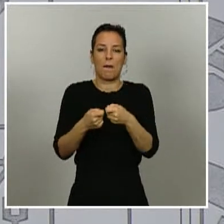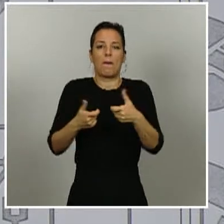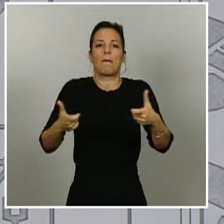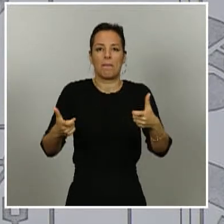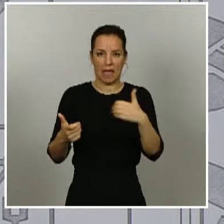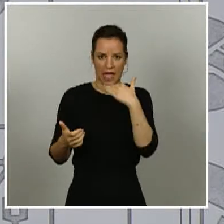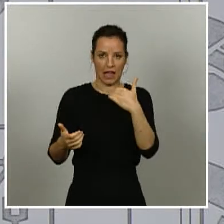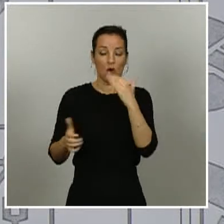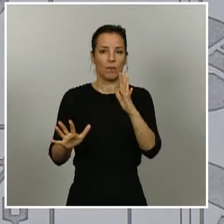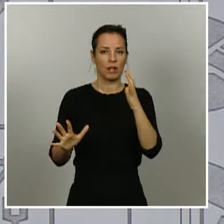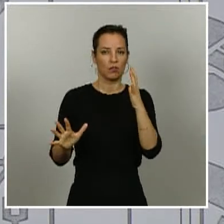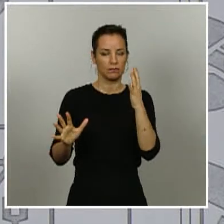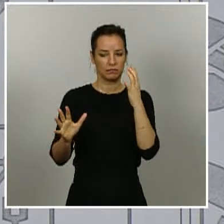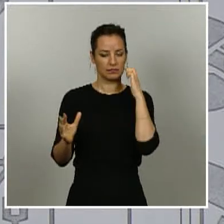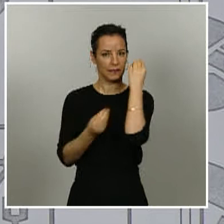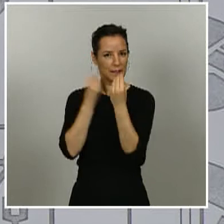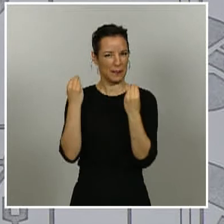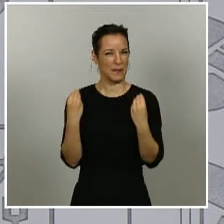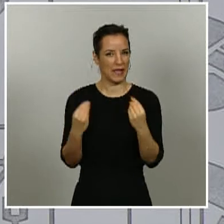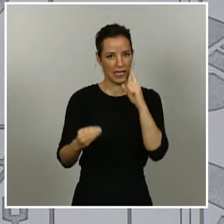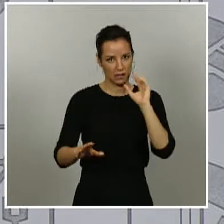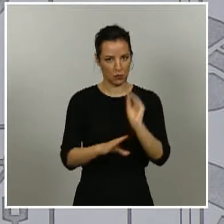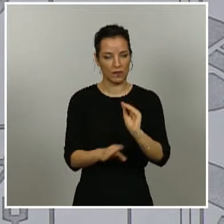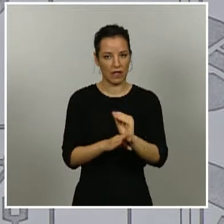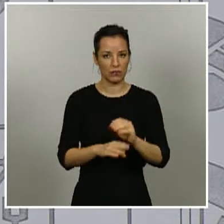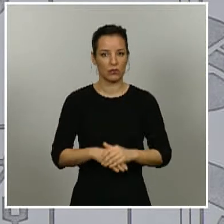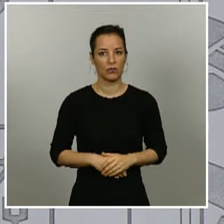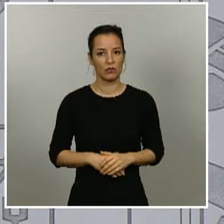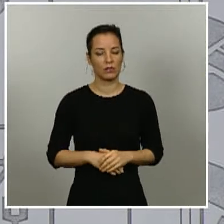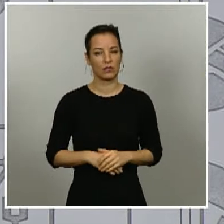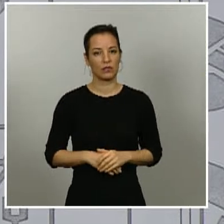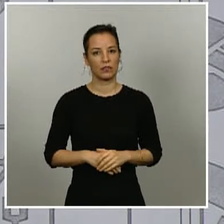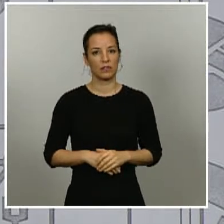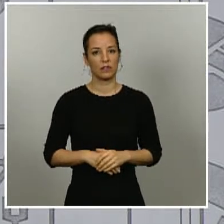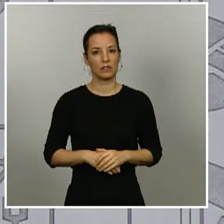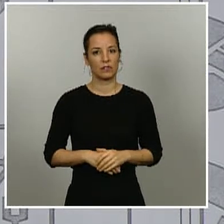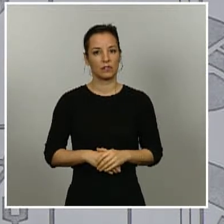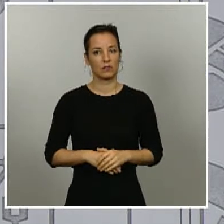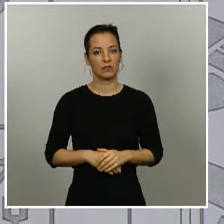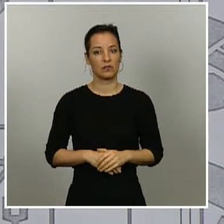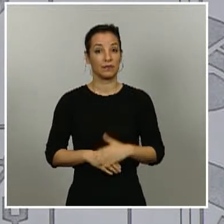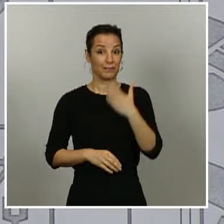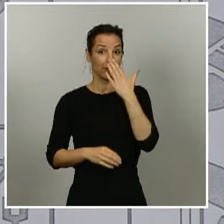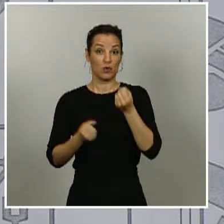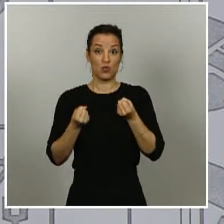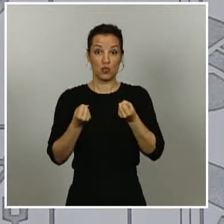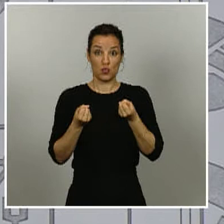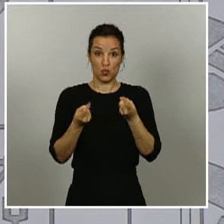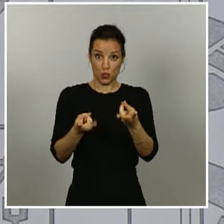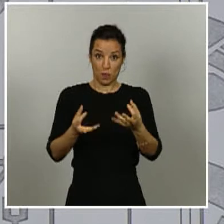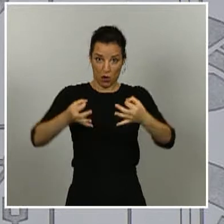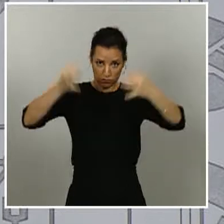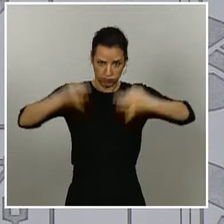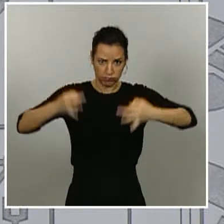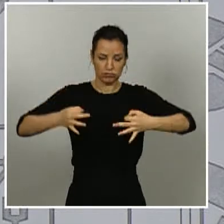mucho cuidado. También puede ser, ya les digo que las cifras brutas no llaman demasiado la